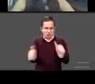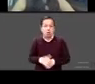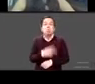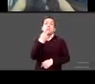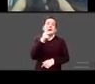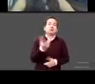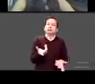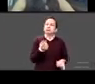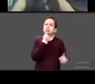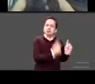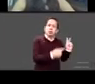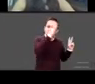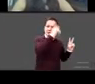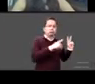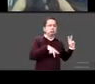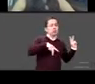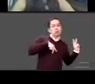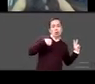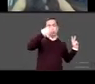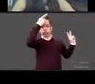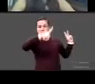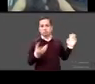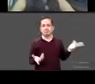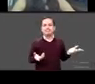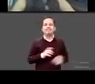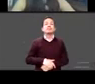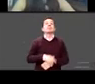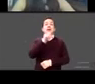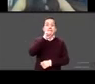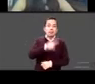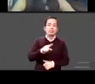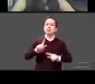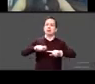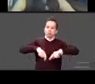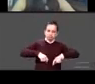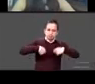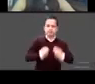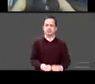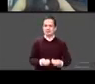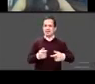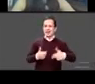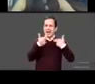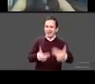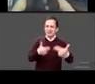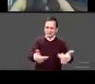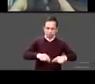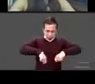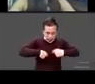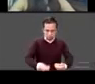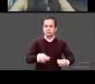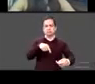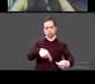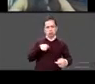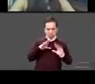sus padres. Hay una transmisión intergeneracional de la violencia, como lo explicaba Gaudencio. Todavía se considera que es efectiva